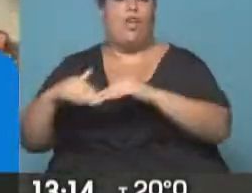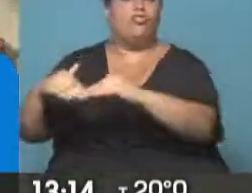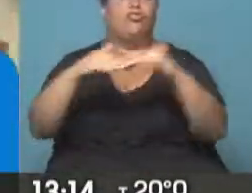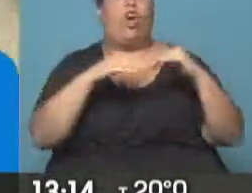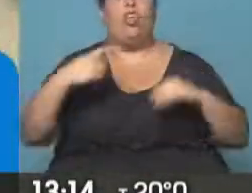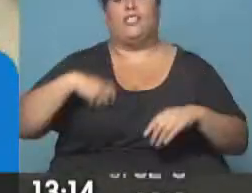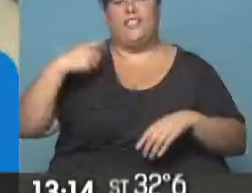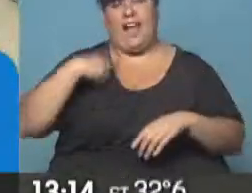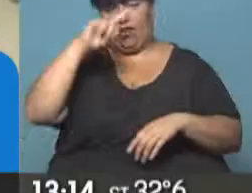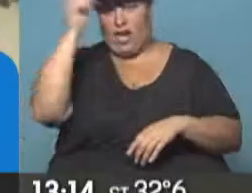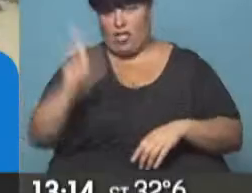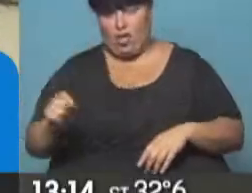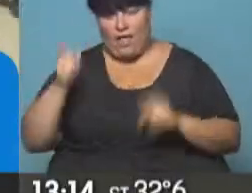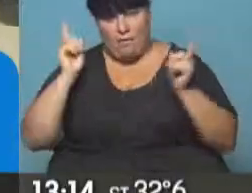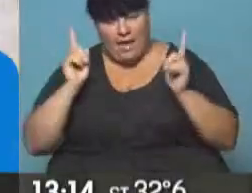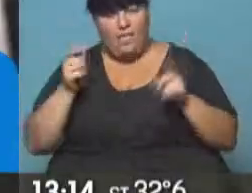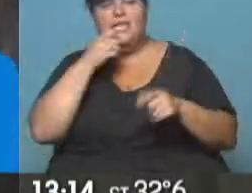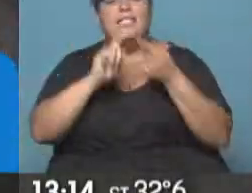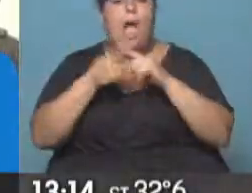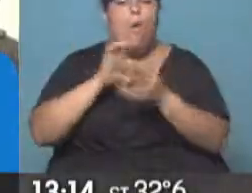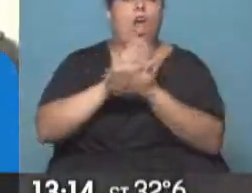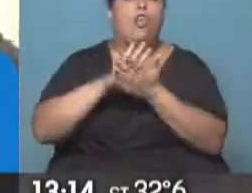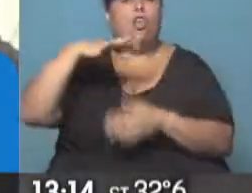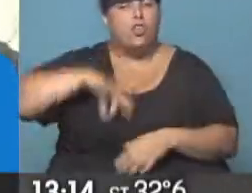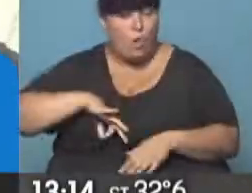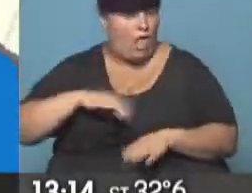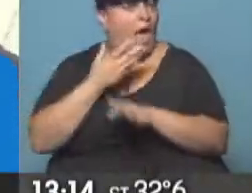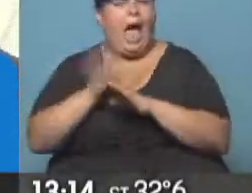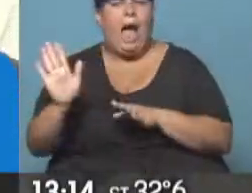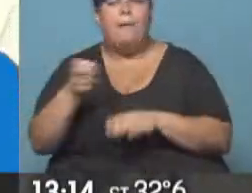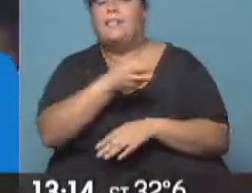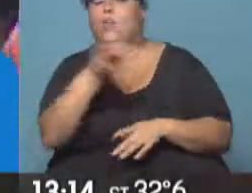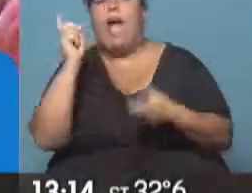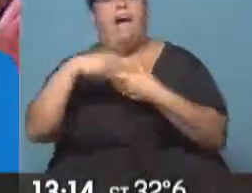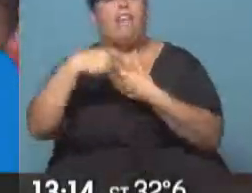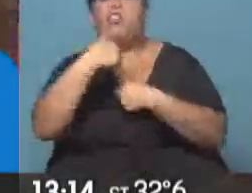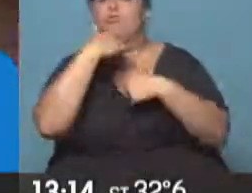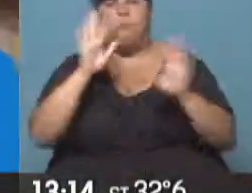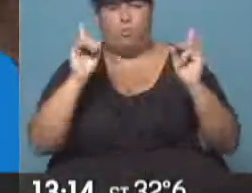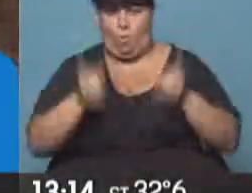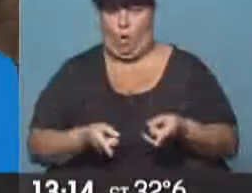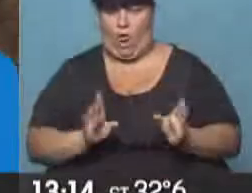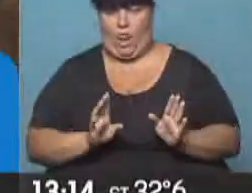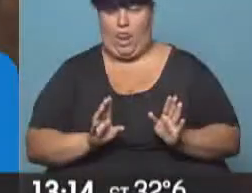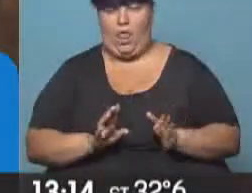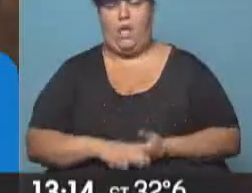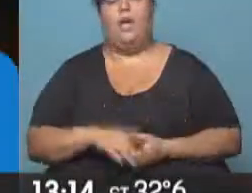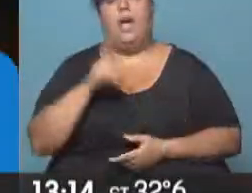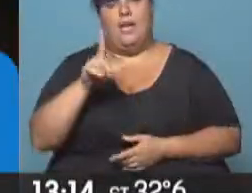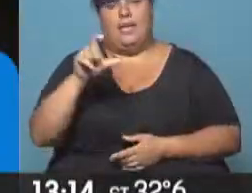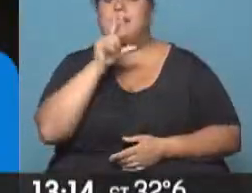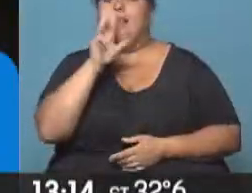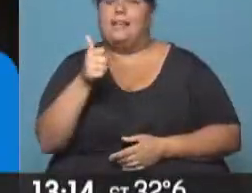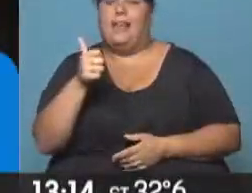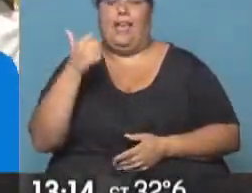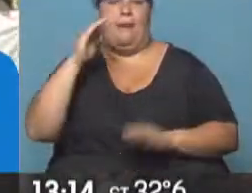los sindicatos nacionales docentes en el momento de negociar paritarias más allá de la cantidad de afiliados que tenga cada gremio así en la cetera